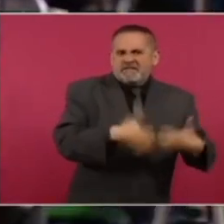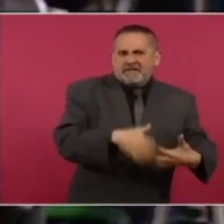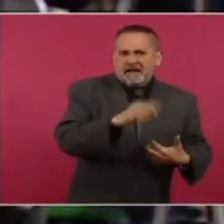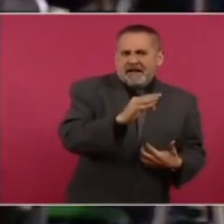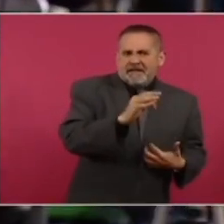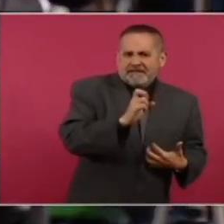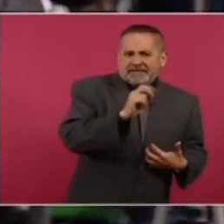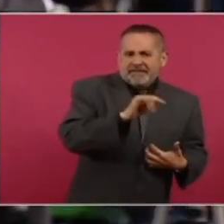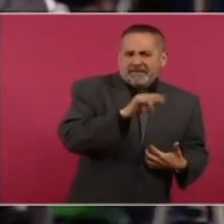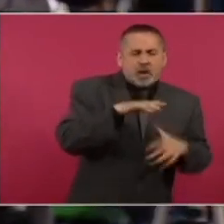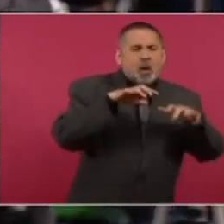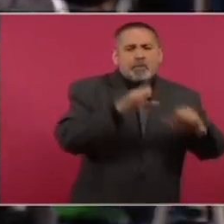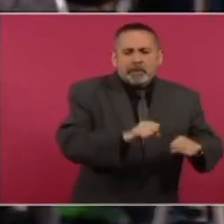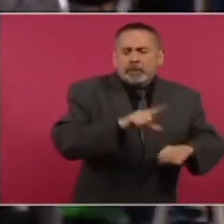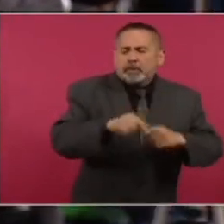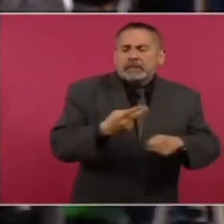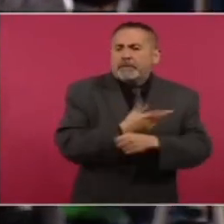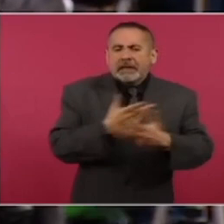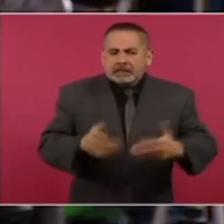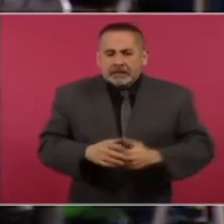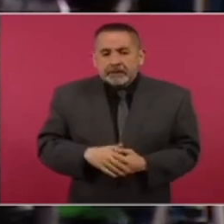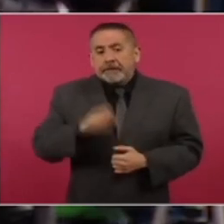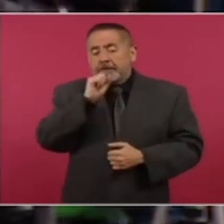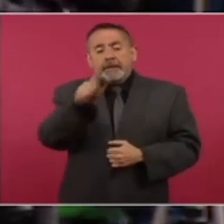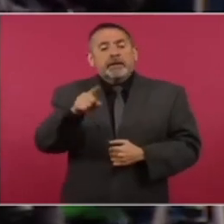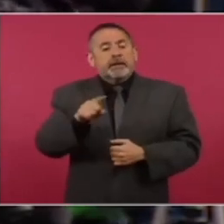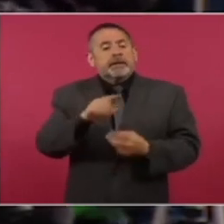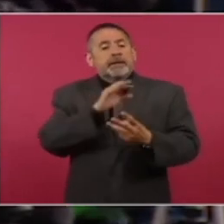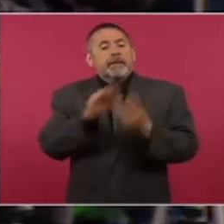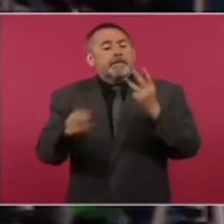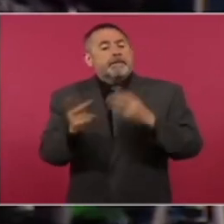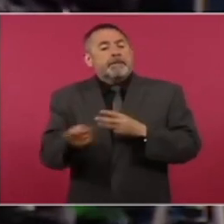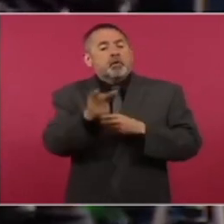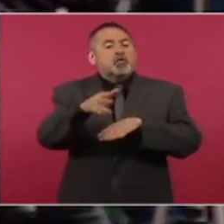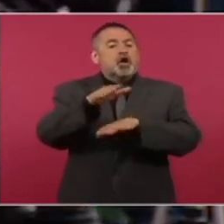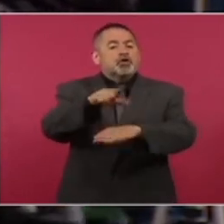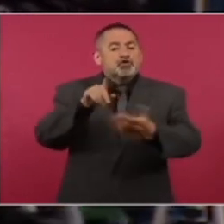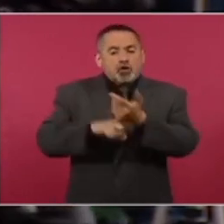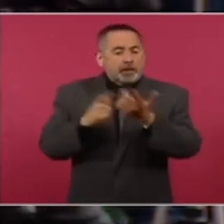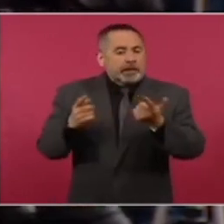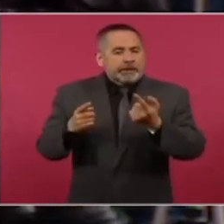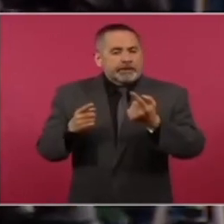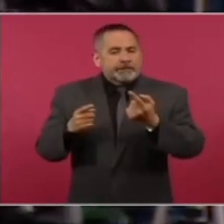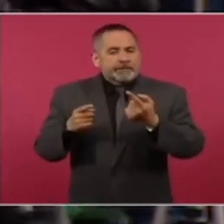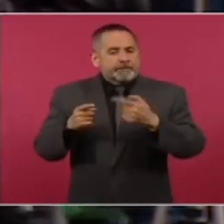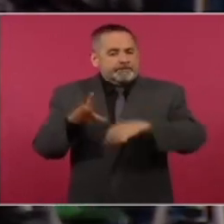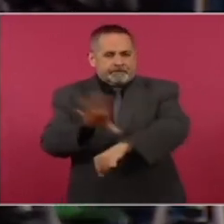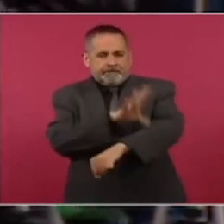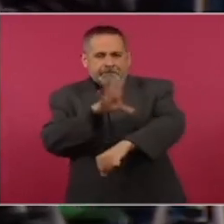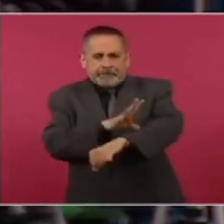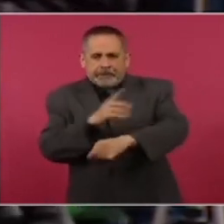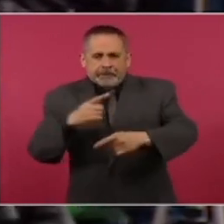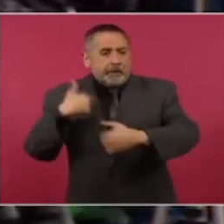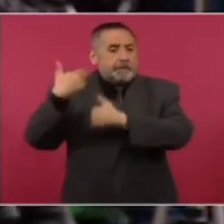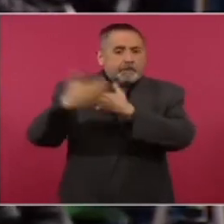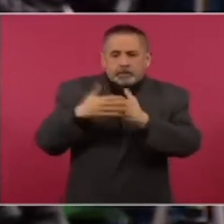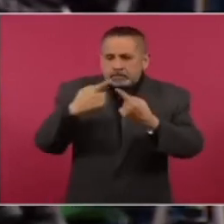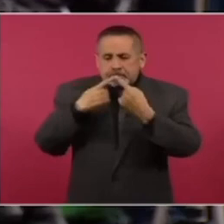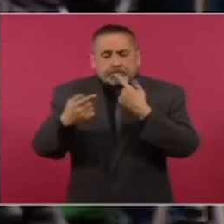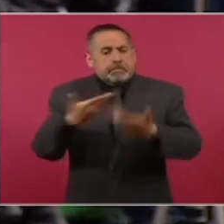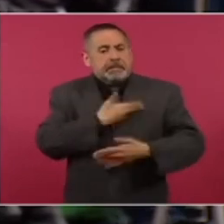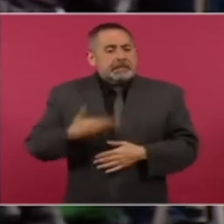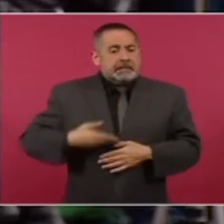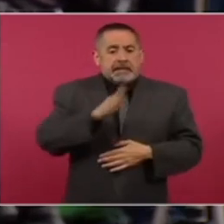Y finalmente, ahora sí, preguntar también sobre el tema de las consultas en el sector energético, si el presidente